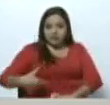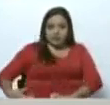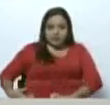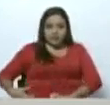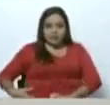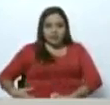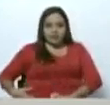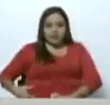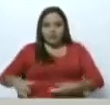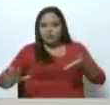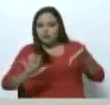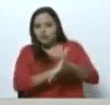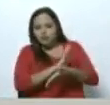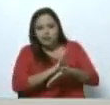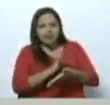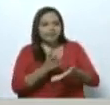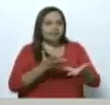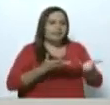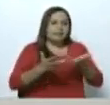la mafia